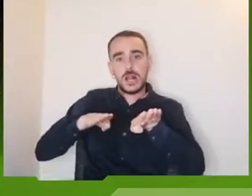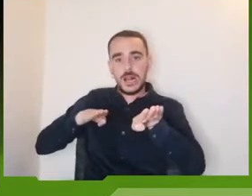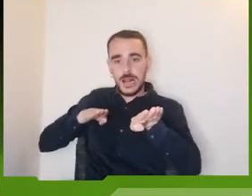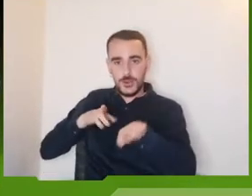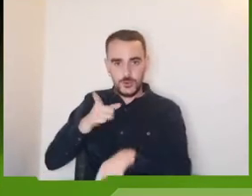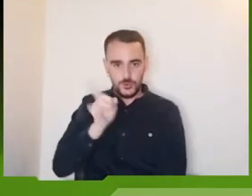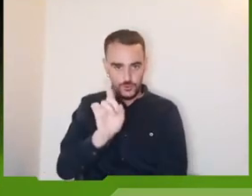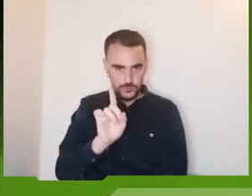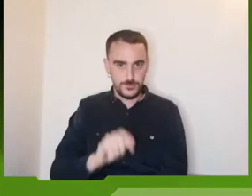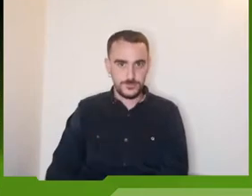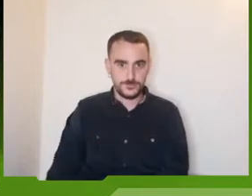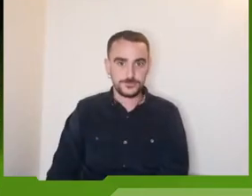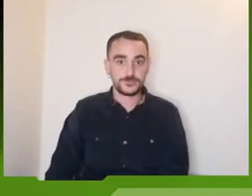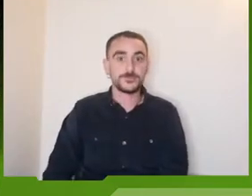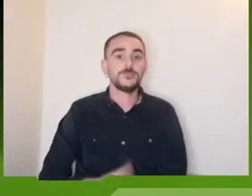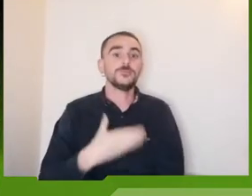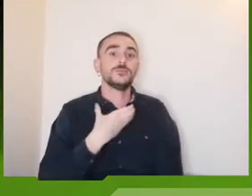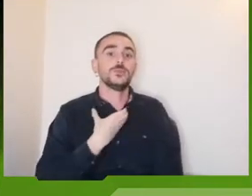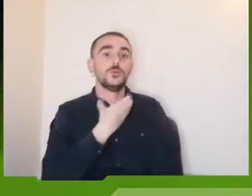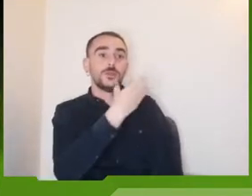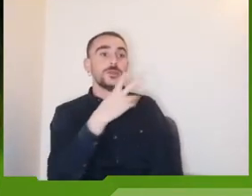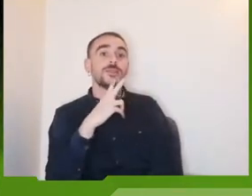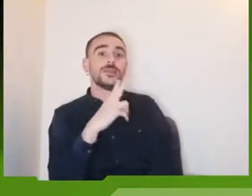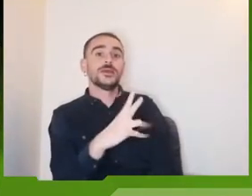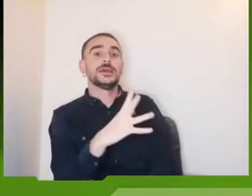Que por Eso. cierto, Didi.